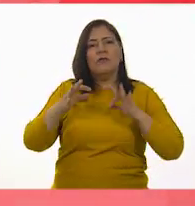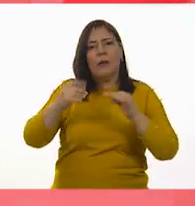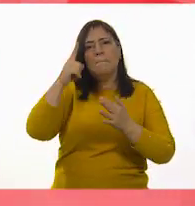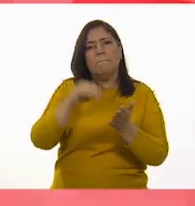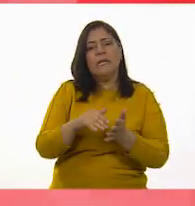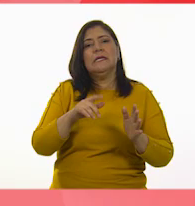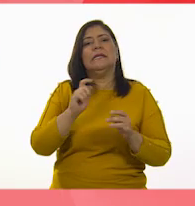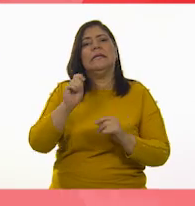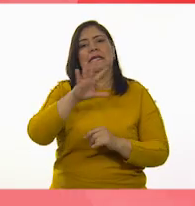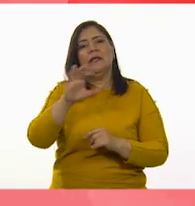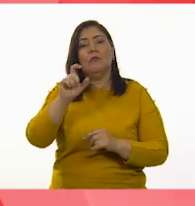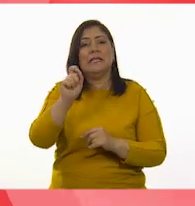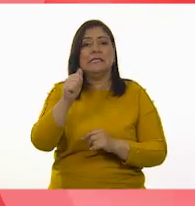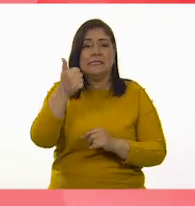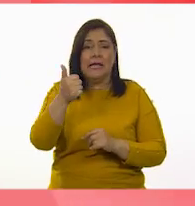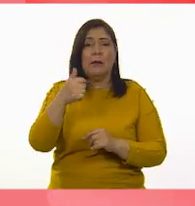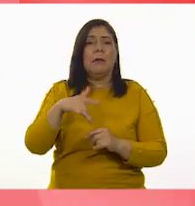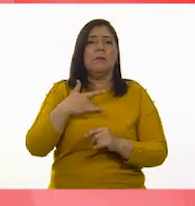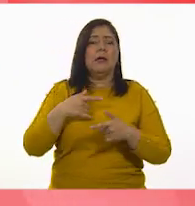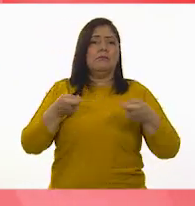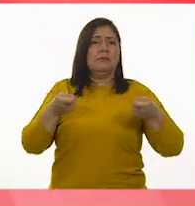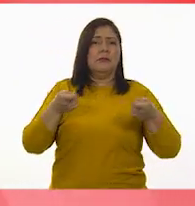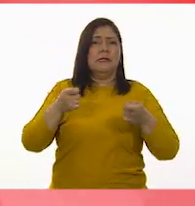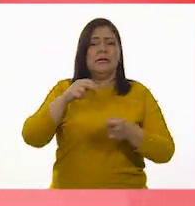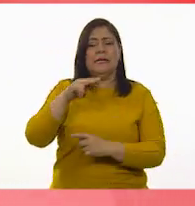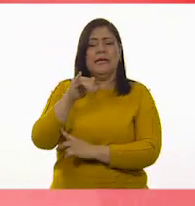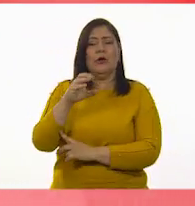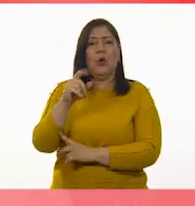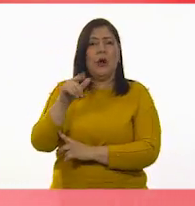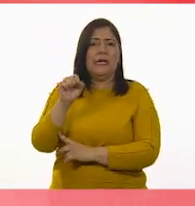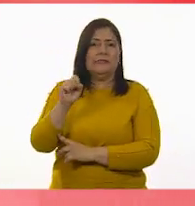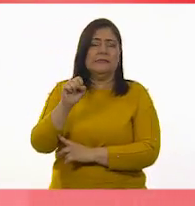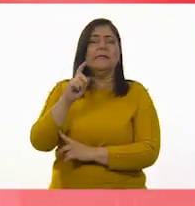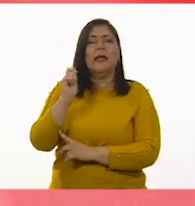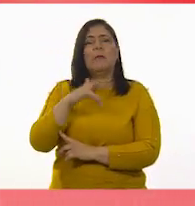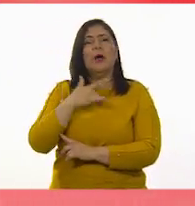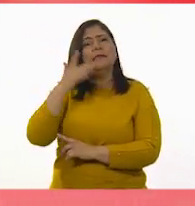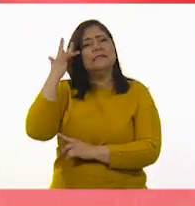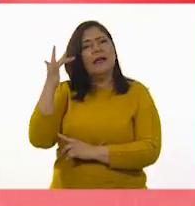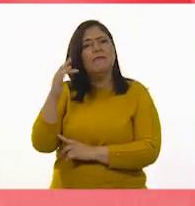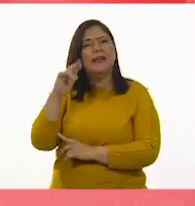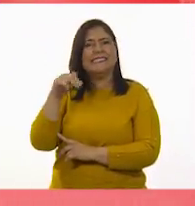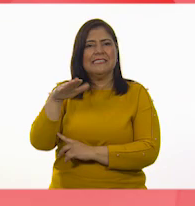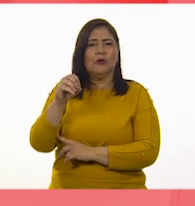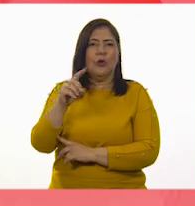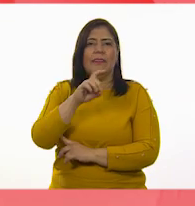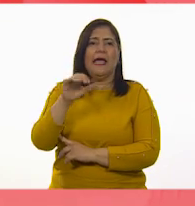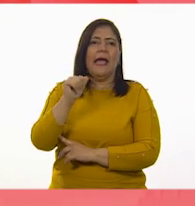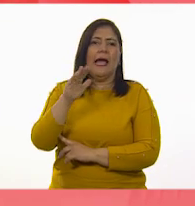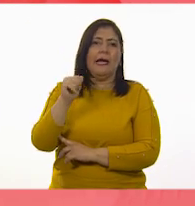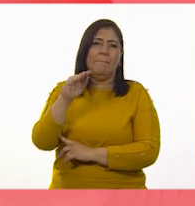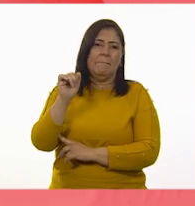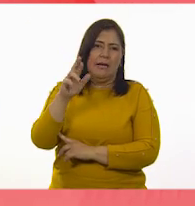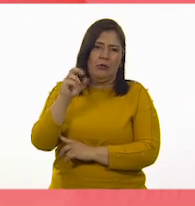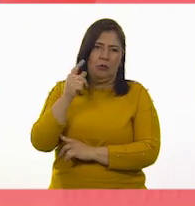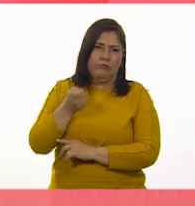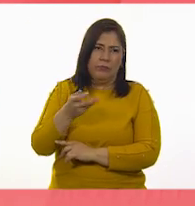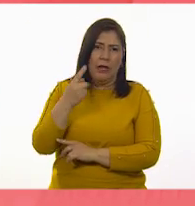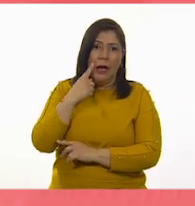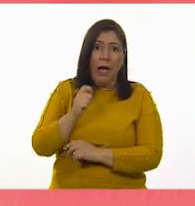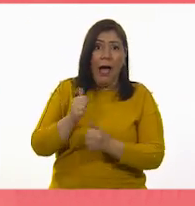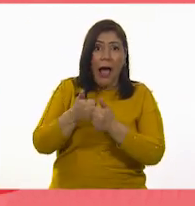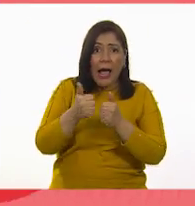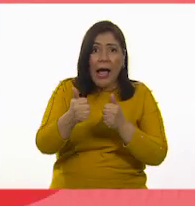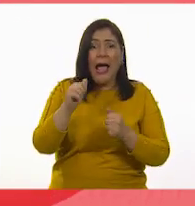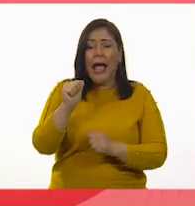septiembre de 1526 por el cacique Nicolás de San Luis Montañés con el nombre de San Francisco de Acámbaro. ¡Uy, Acámbaro,